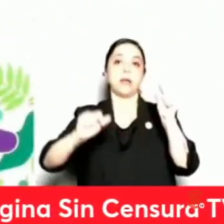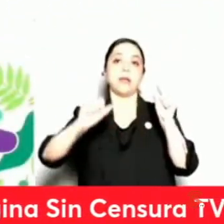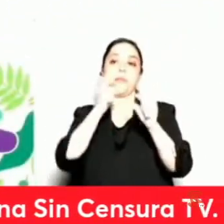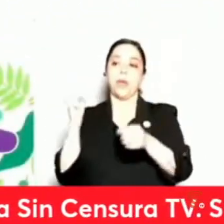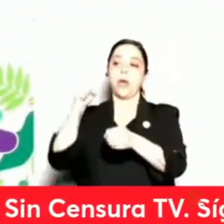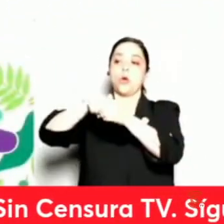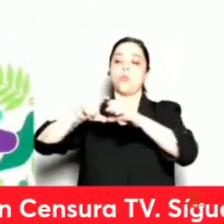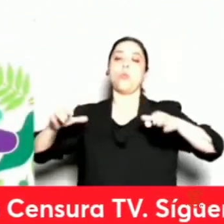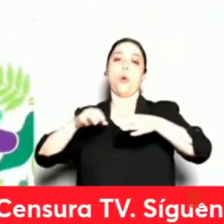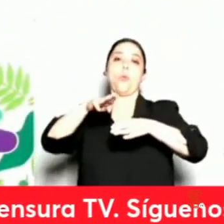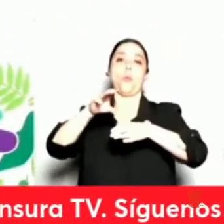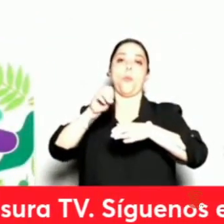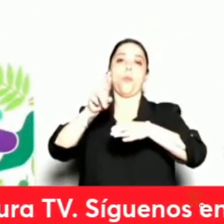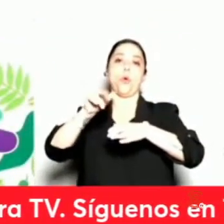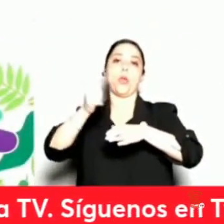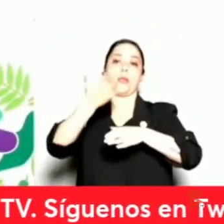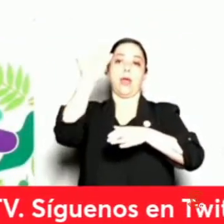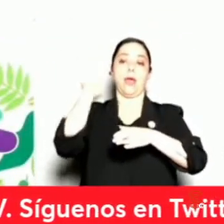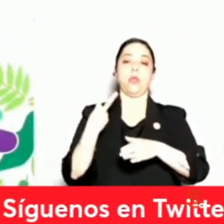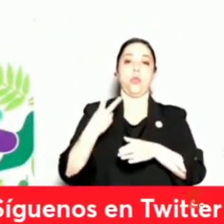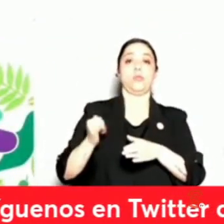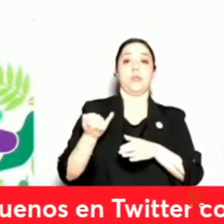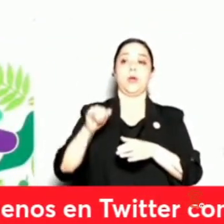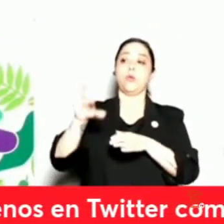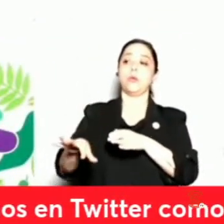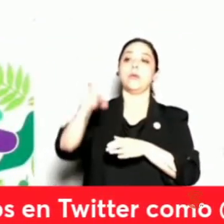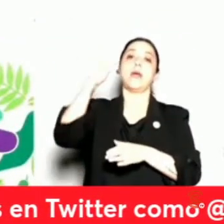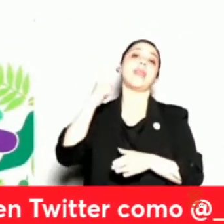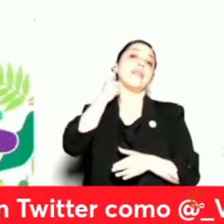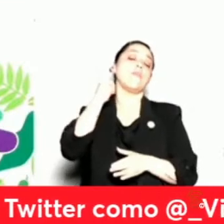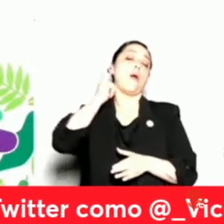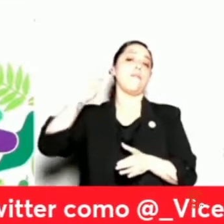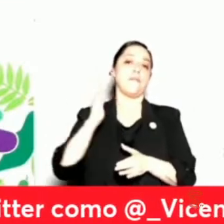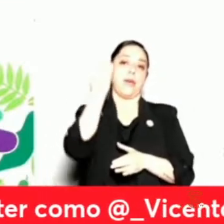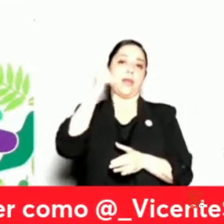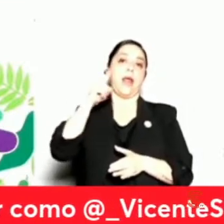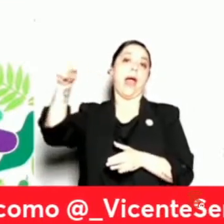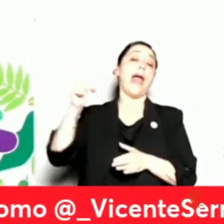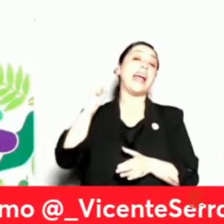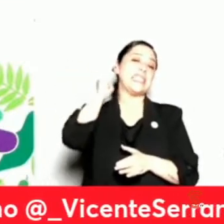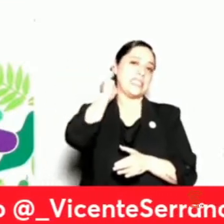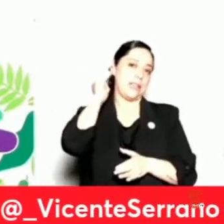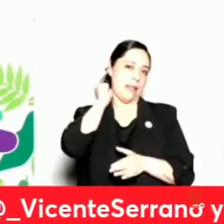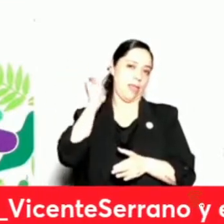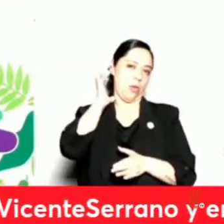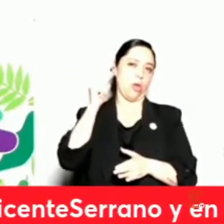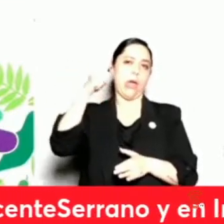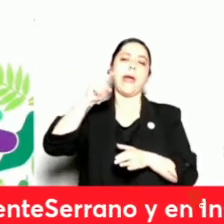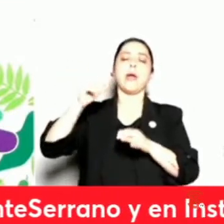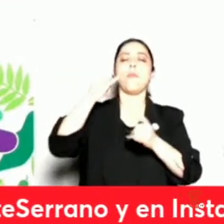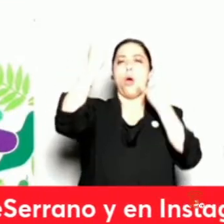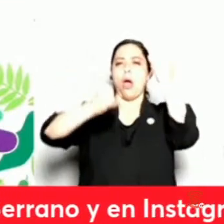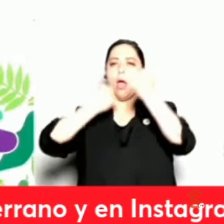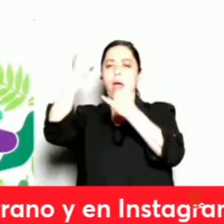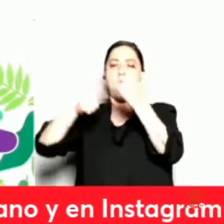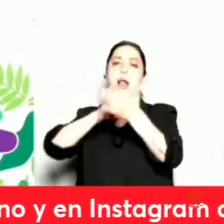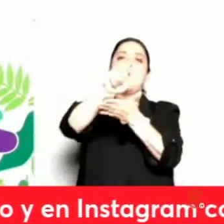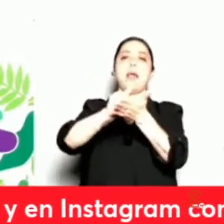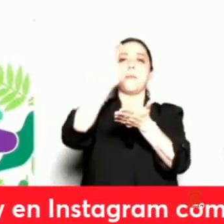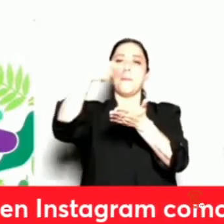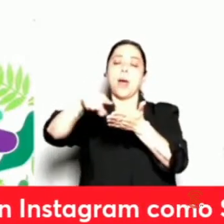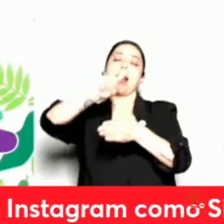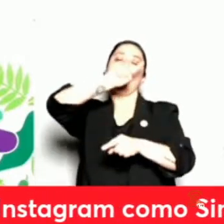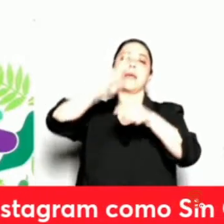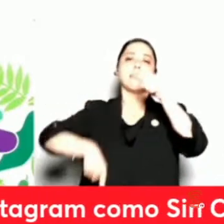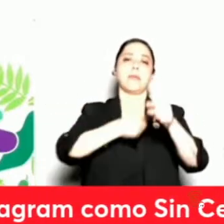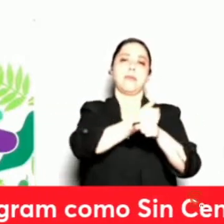Parlamentario de Morena, y el pasado 2 de junio fue electo diputado federal. En el Senado impulsó la ley de revocación de mandato, las leyes para lograr